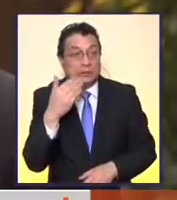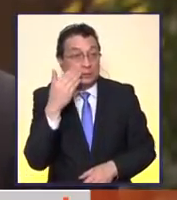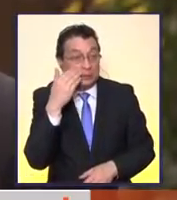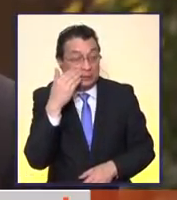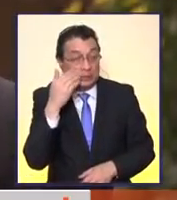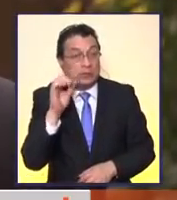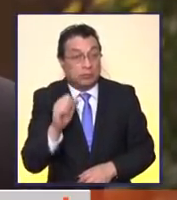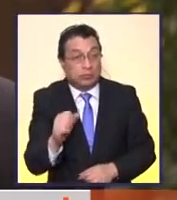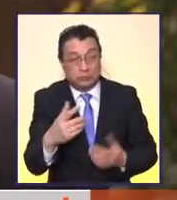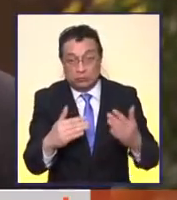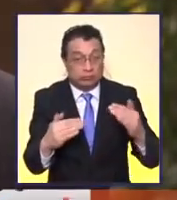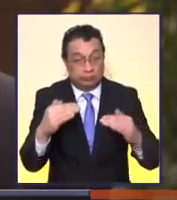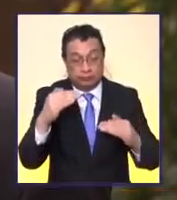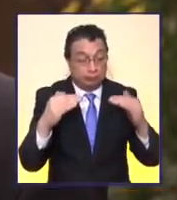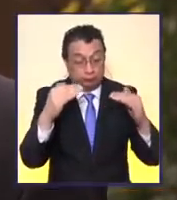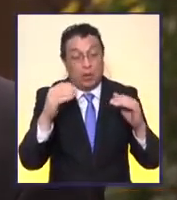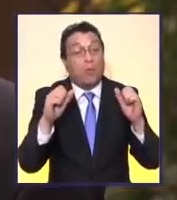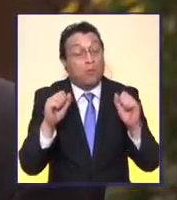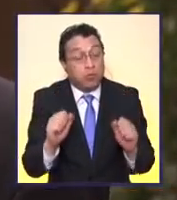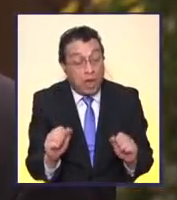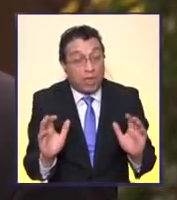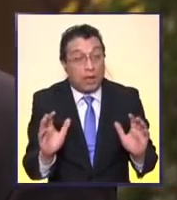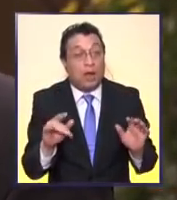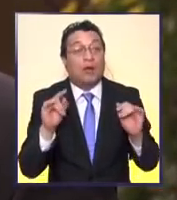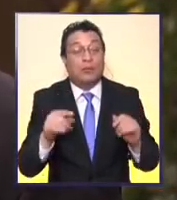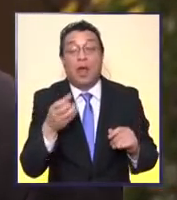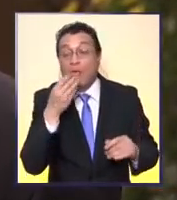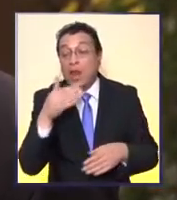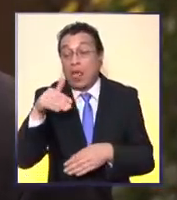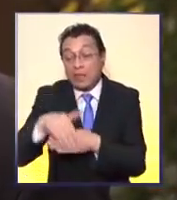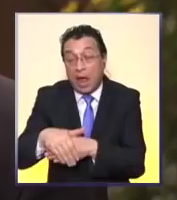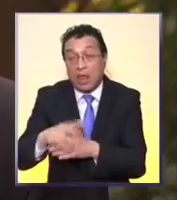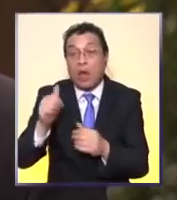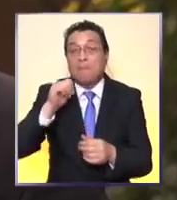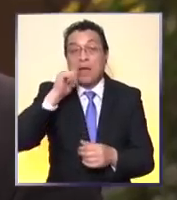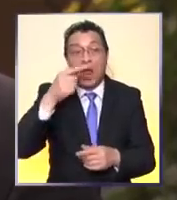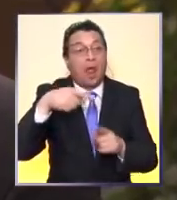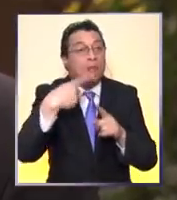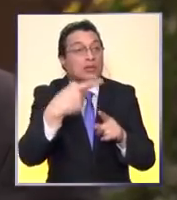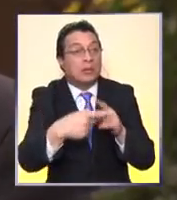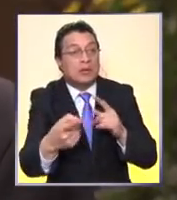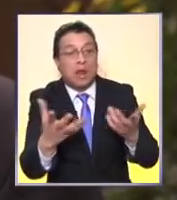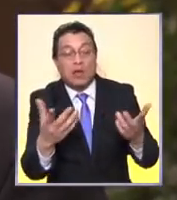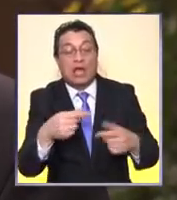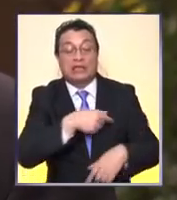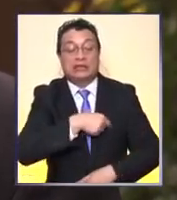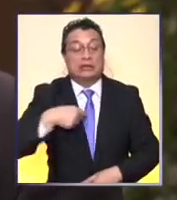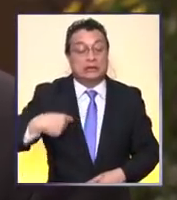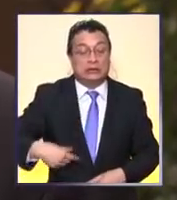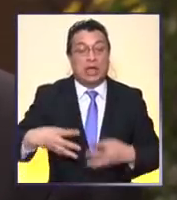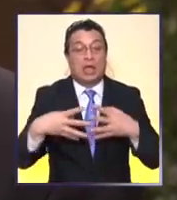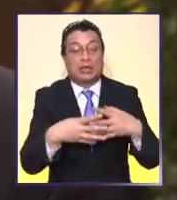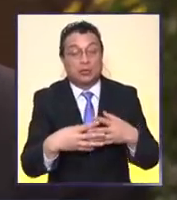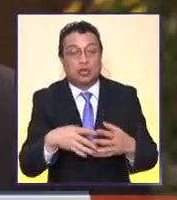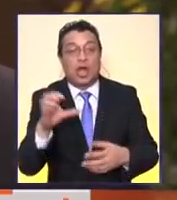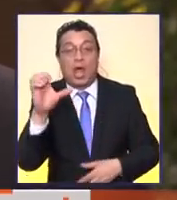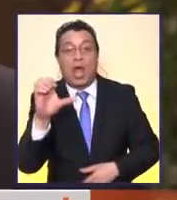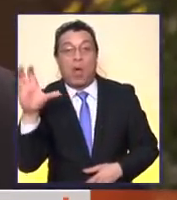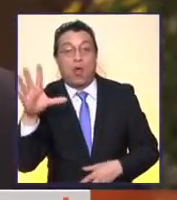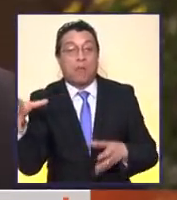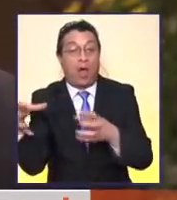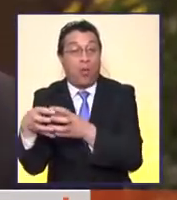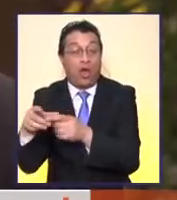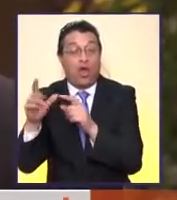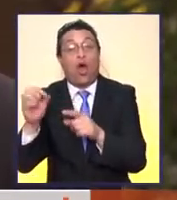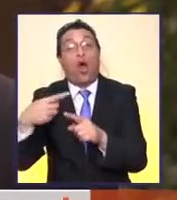entre las sobrerreacciones de los mercados sea alguna declaración hoy día en la tarde mañana o dentro la próxima semana destina de eeuu de la unión europea o algo que pasa en